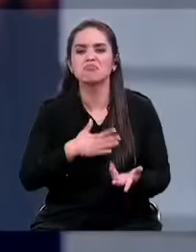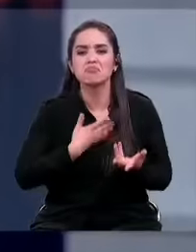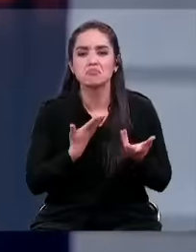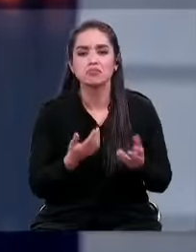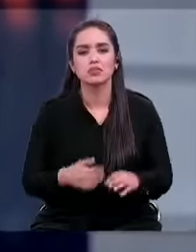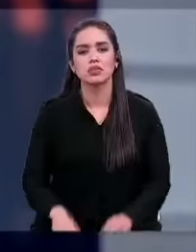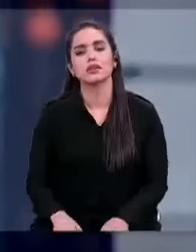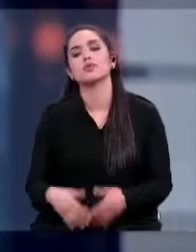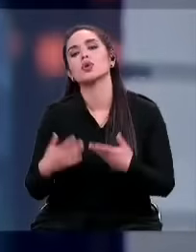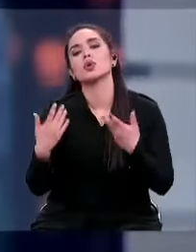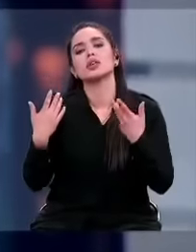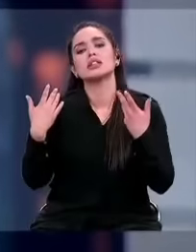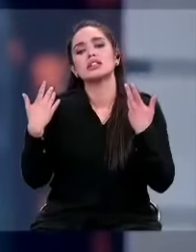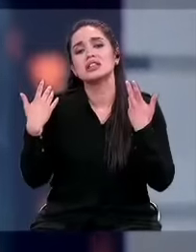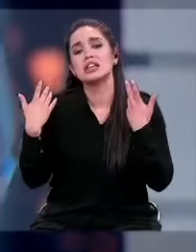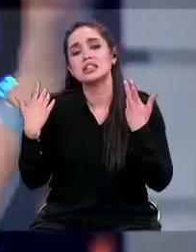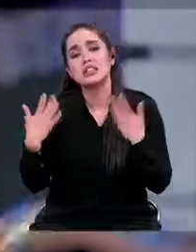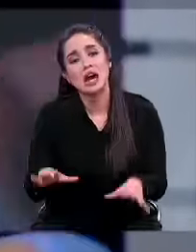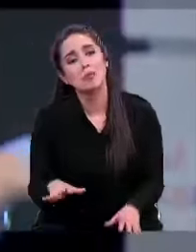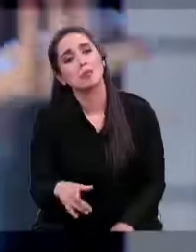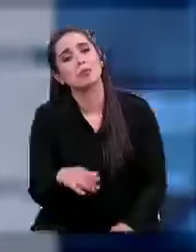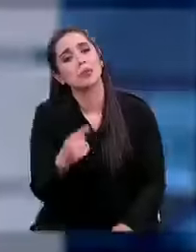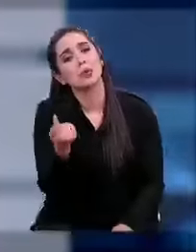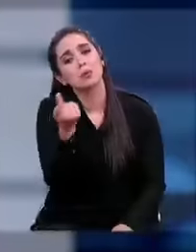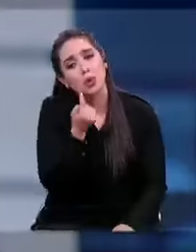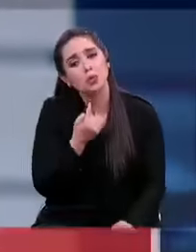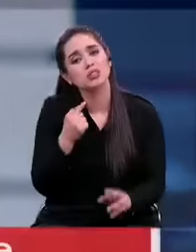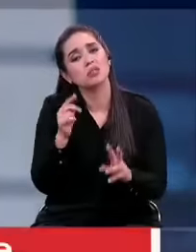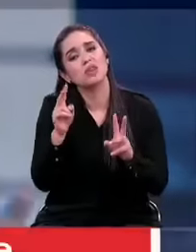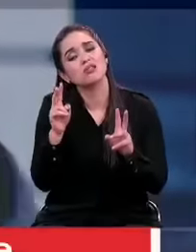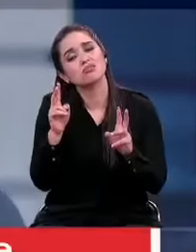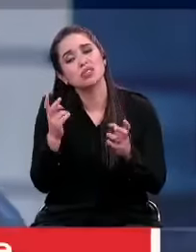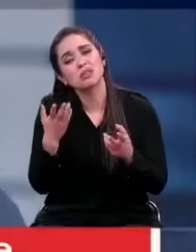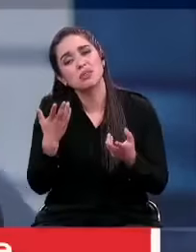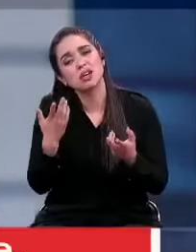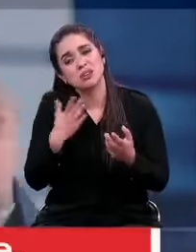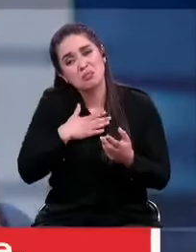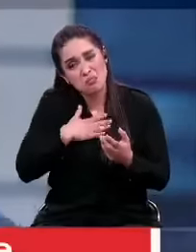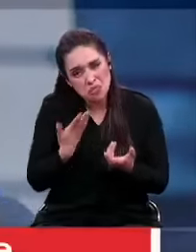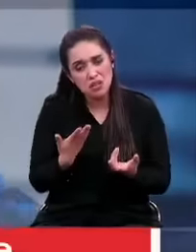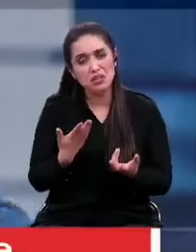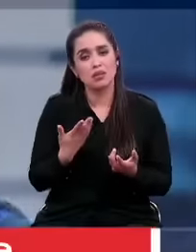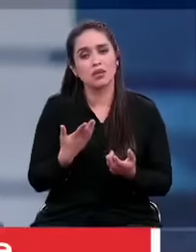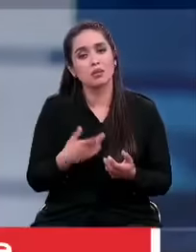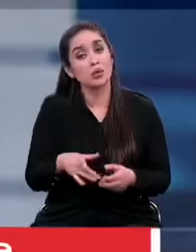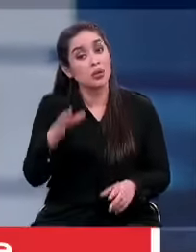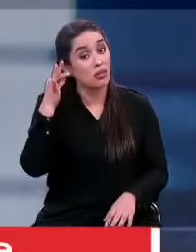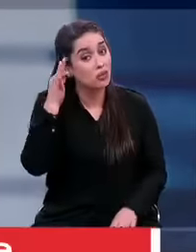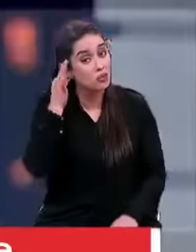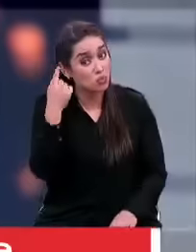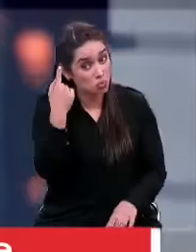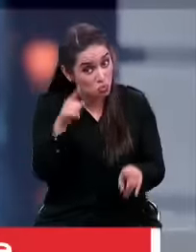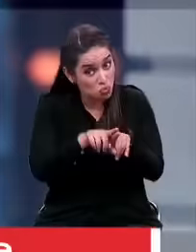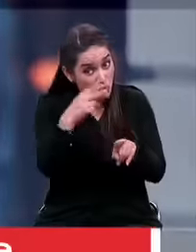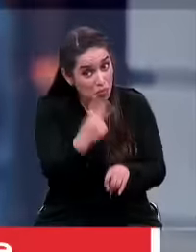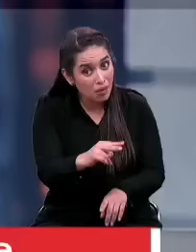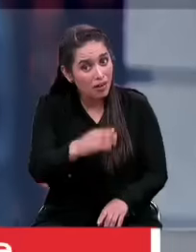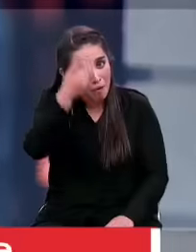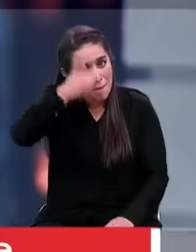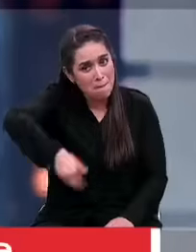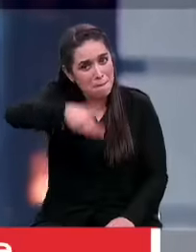Ya, pues, pero pregúnteme algo a mí, si aquí no está mi hermana, pues. Sí, pero es que ella es más famosa aún, pues.